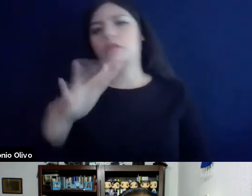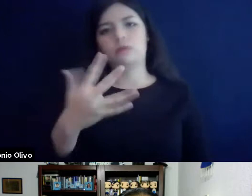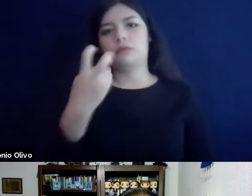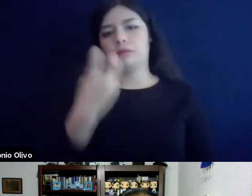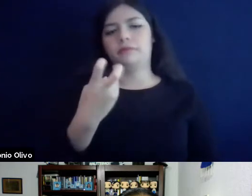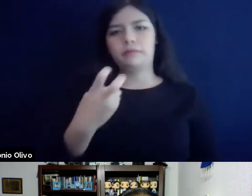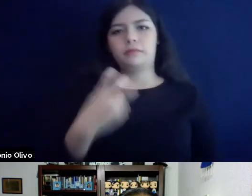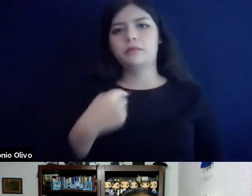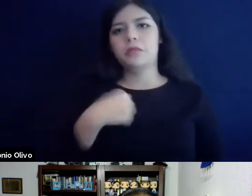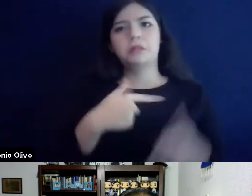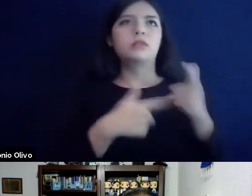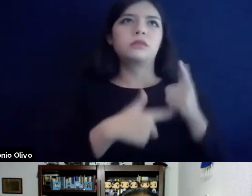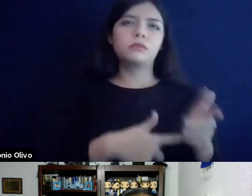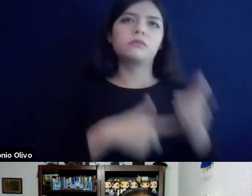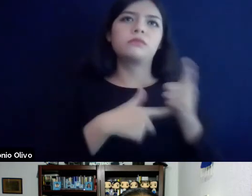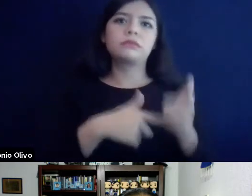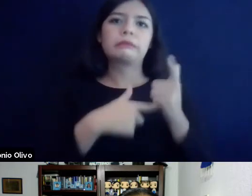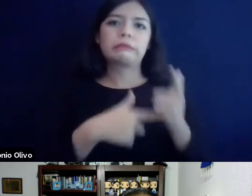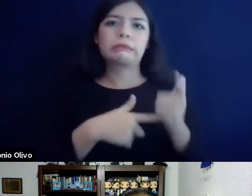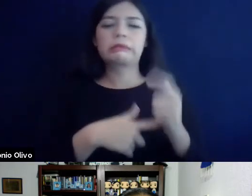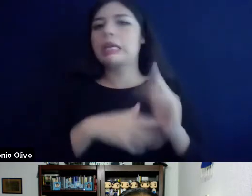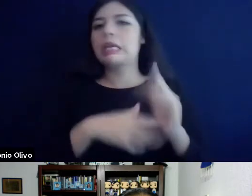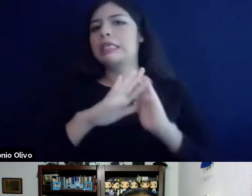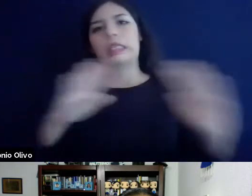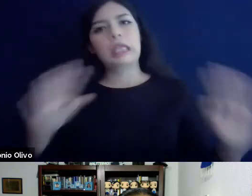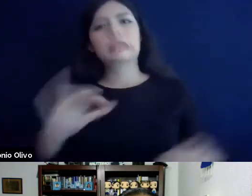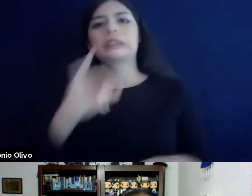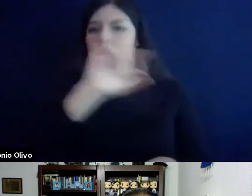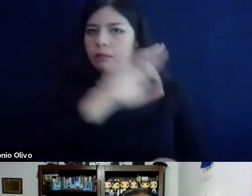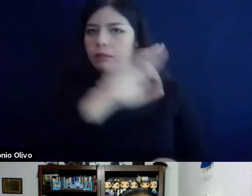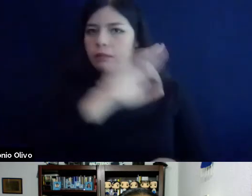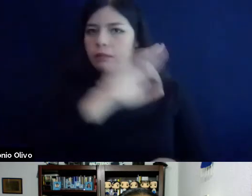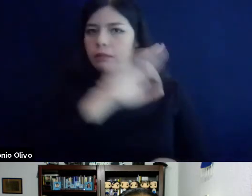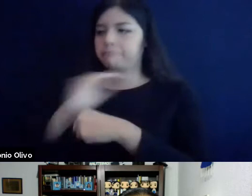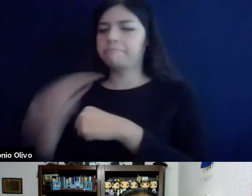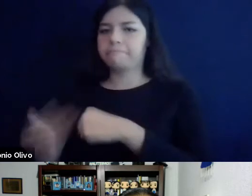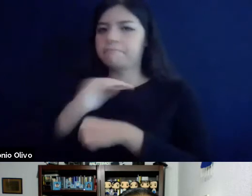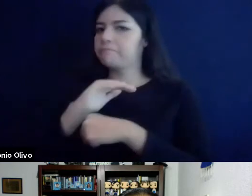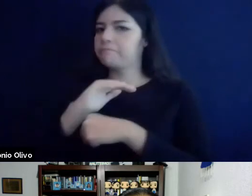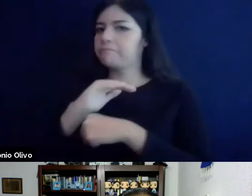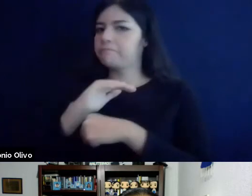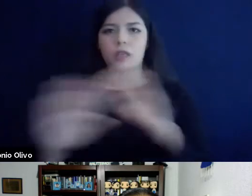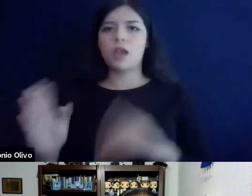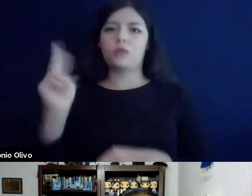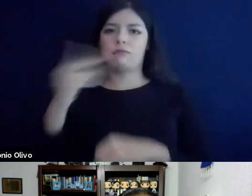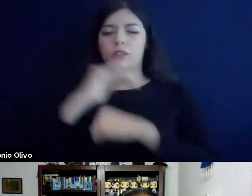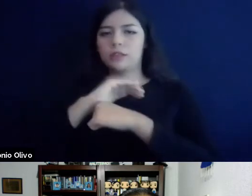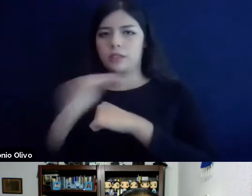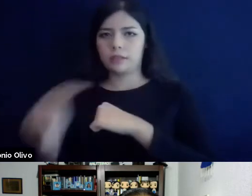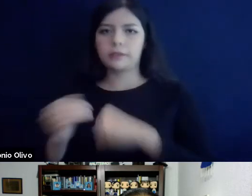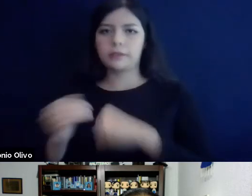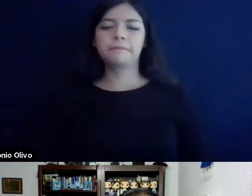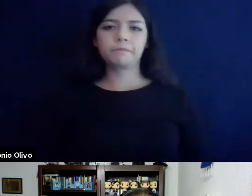pues bueno, la logré concluir. Mas, sin embargo, a la hora